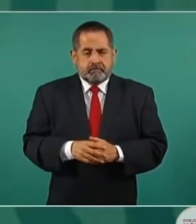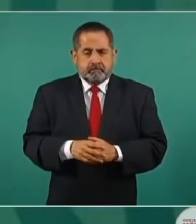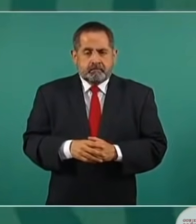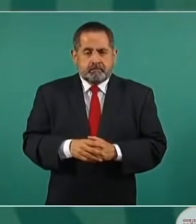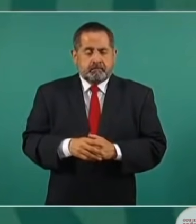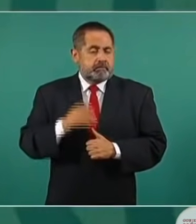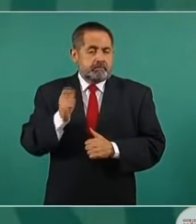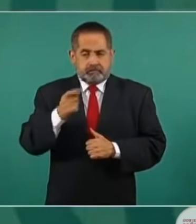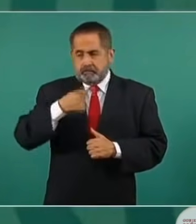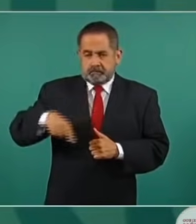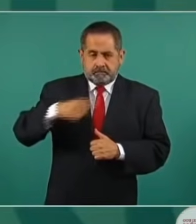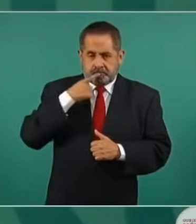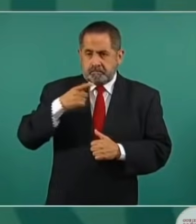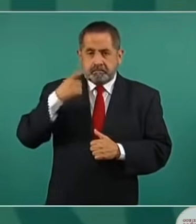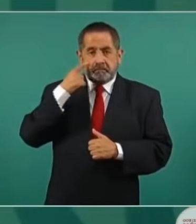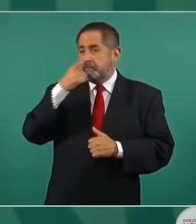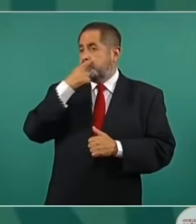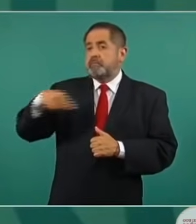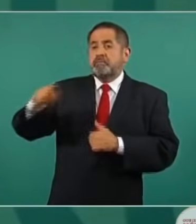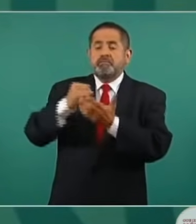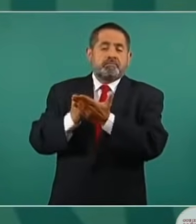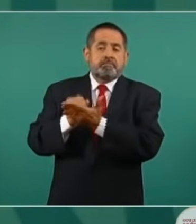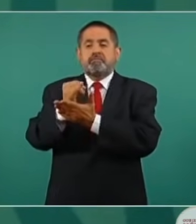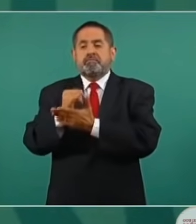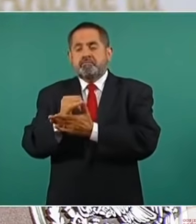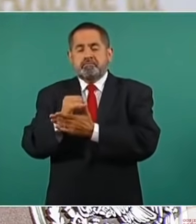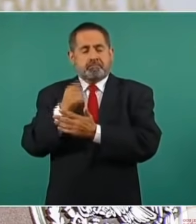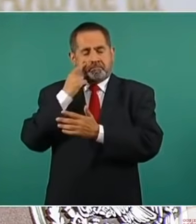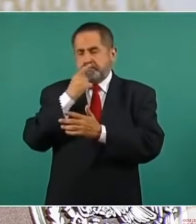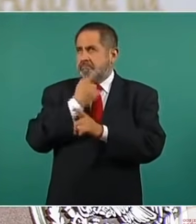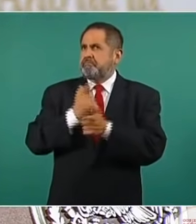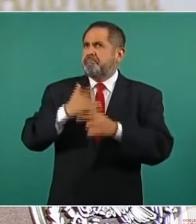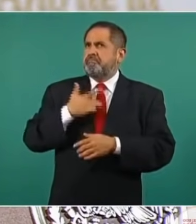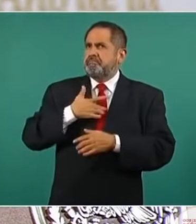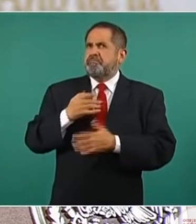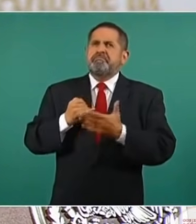Es que la gente decida con libertad